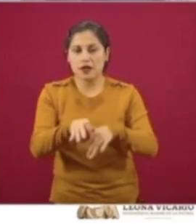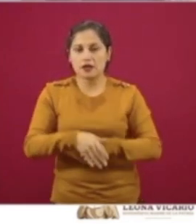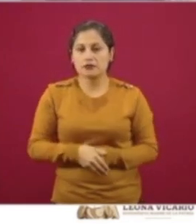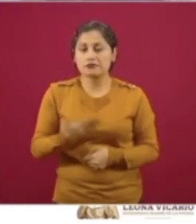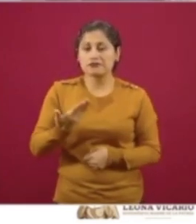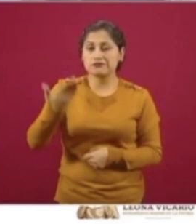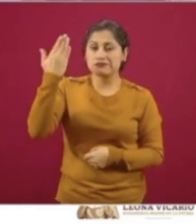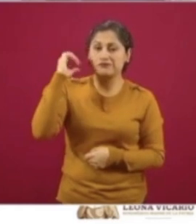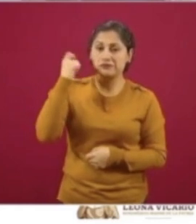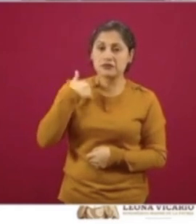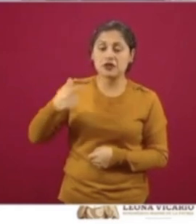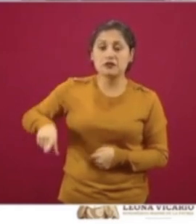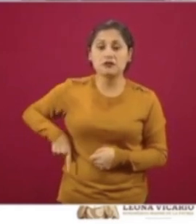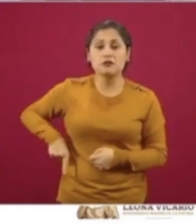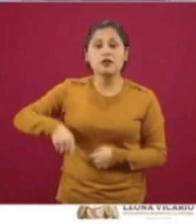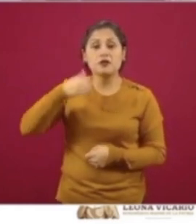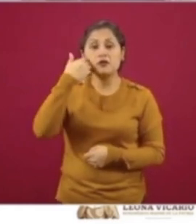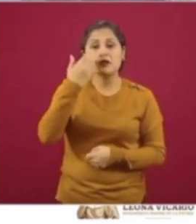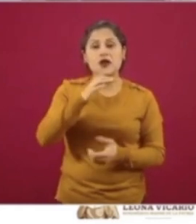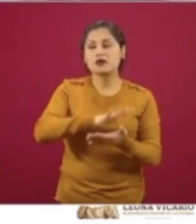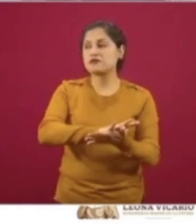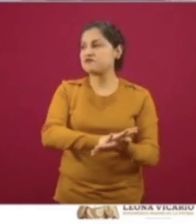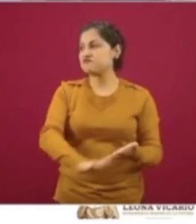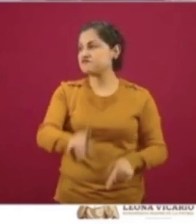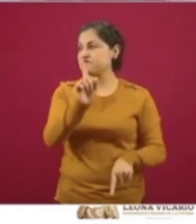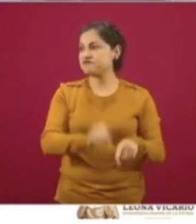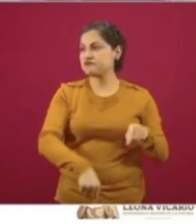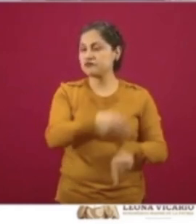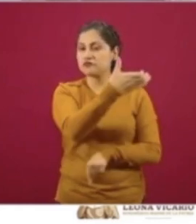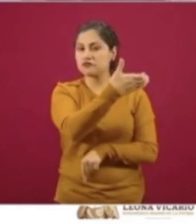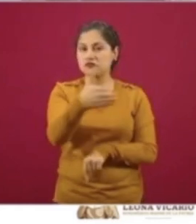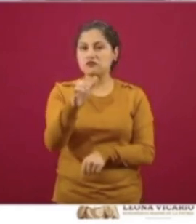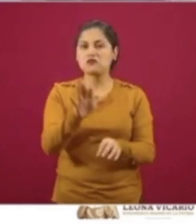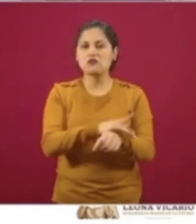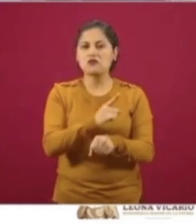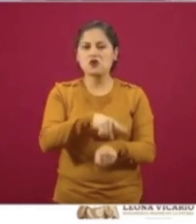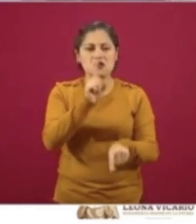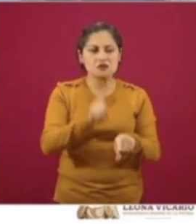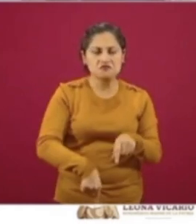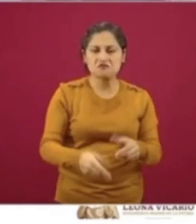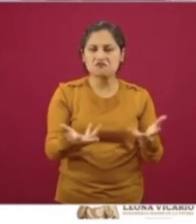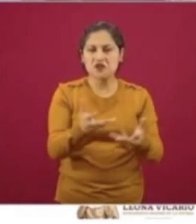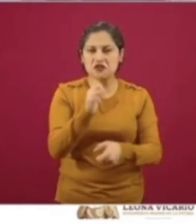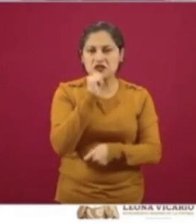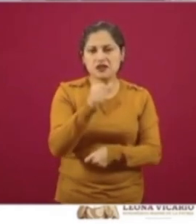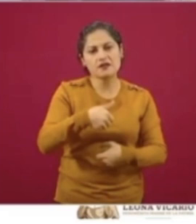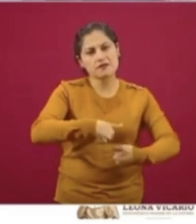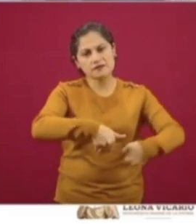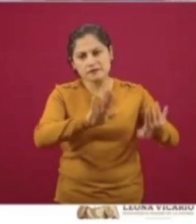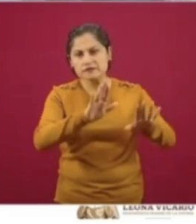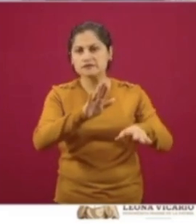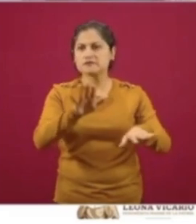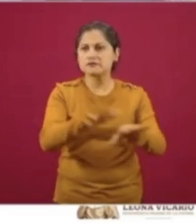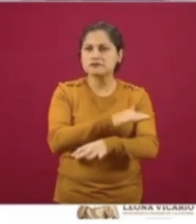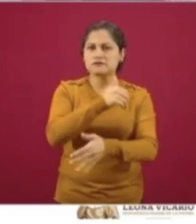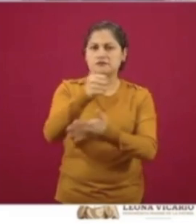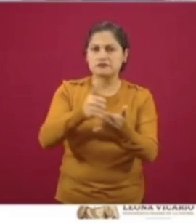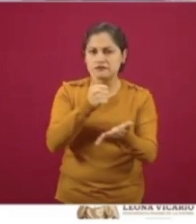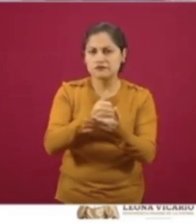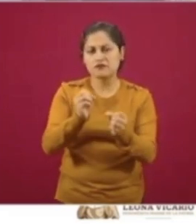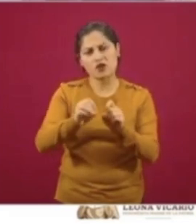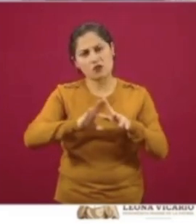quería desaparecer a los campesinos por improductivos querían que se fueran del campo a las ciudades ahora eeuu